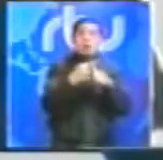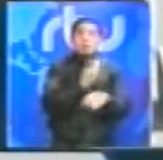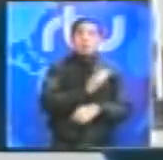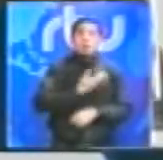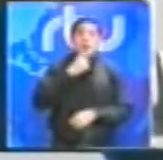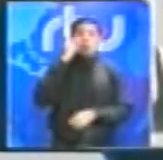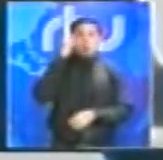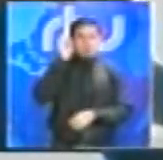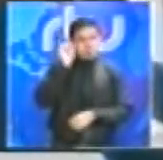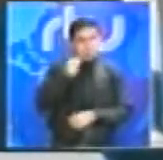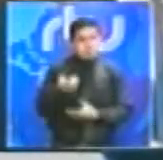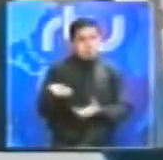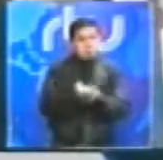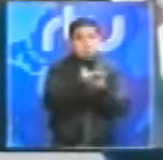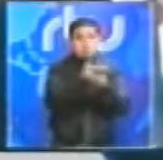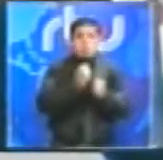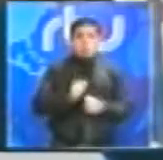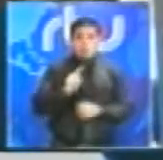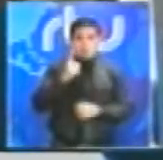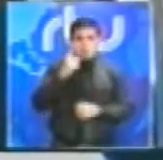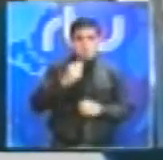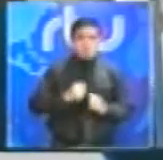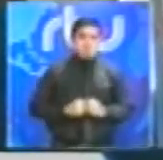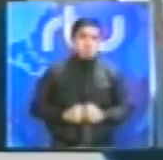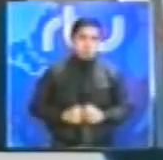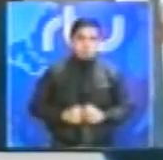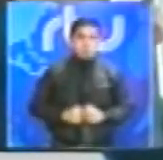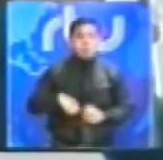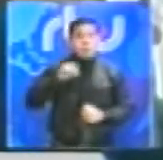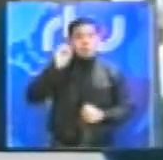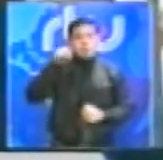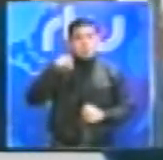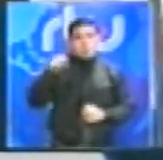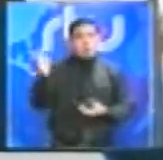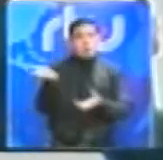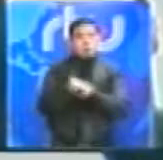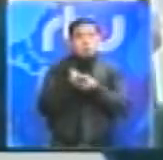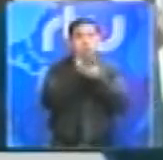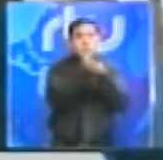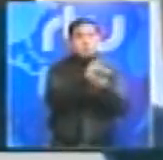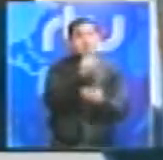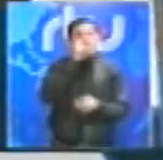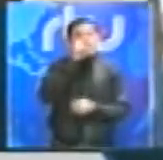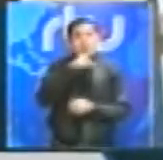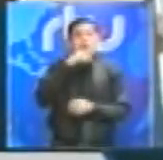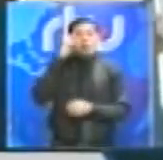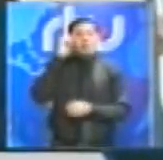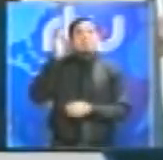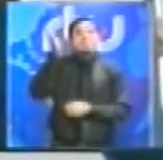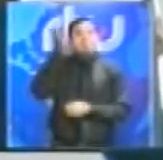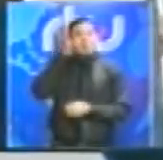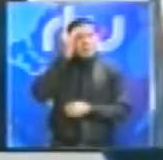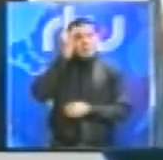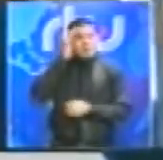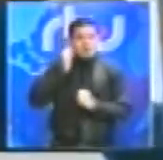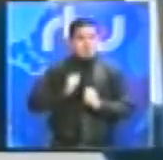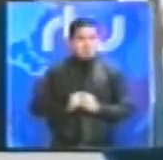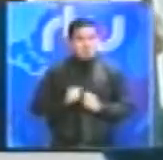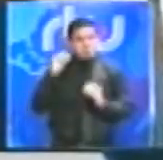Correa. Esa es la primera parte, que sí se lo hizo en forma física y que él conoció realmente de lo que contenía ese